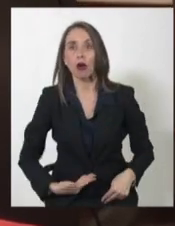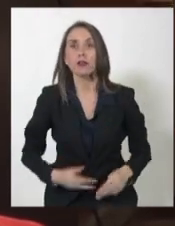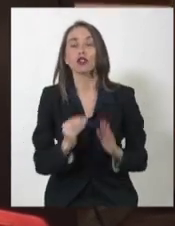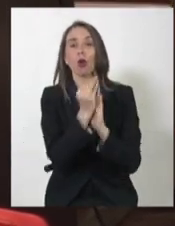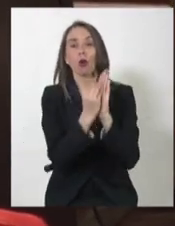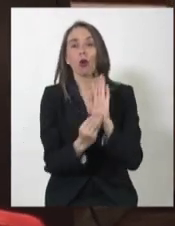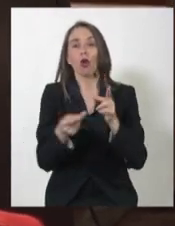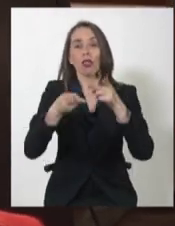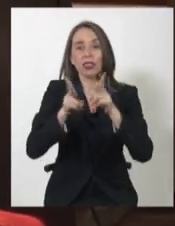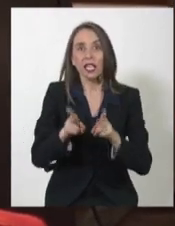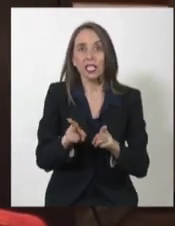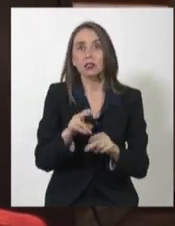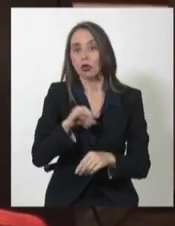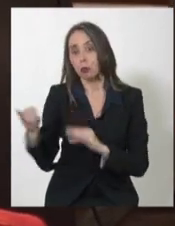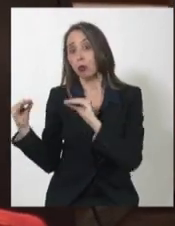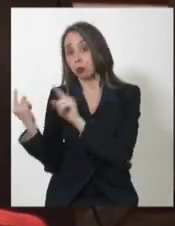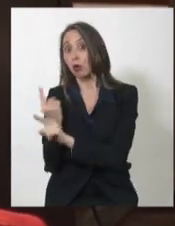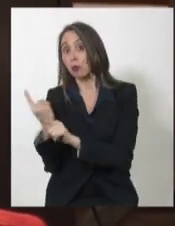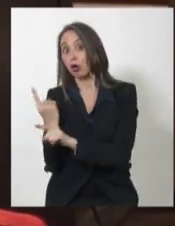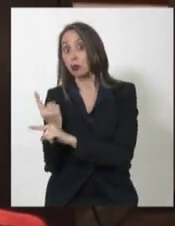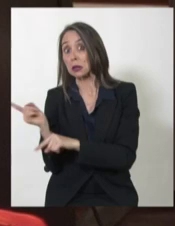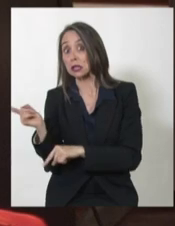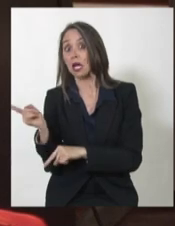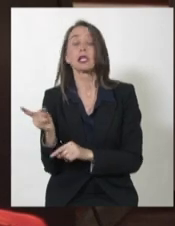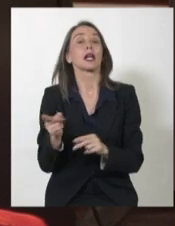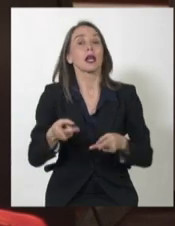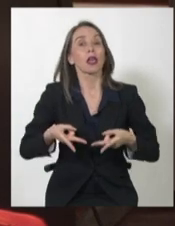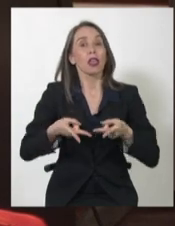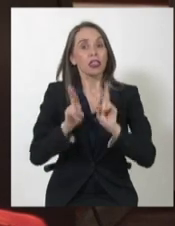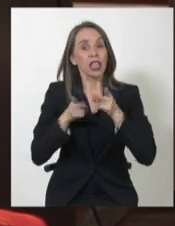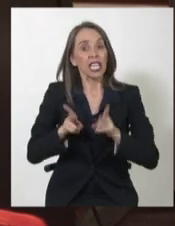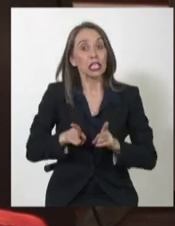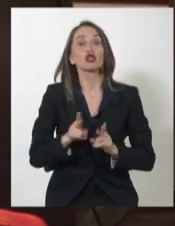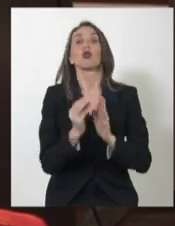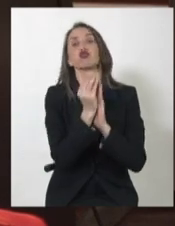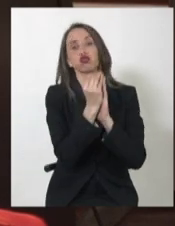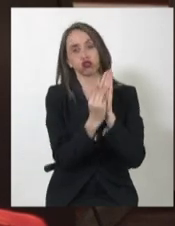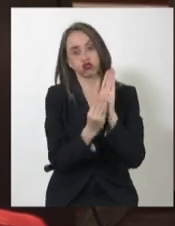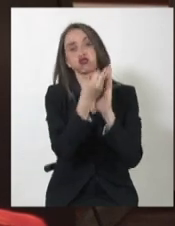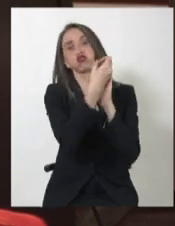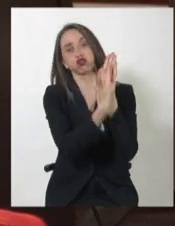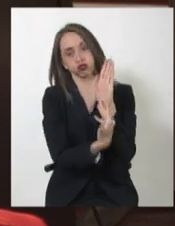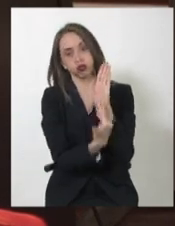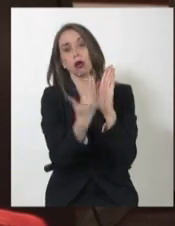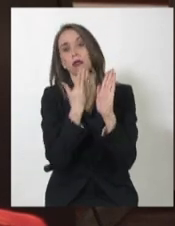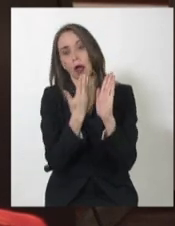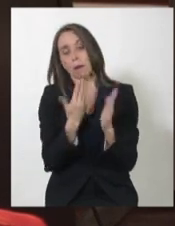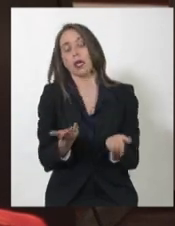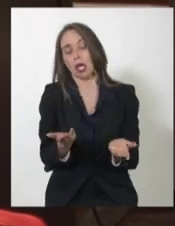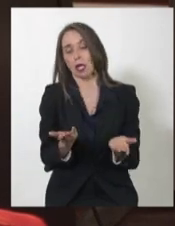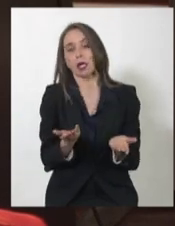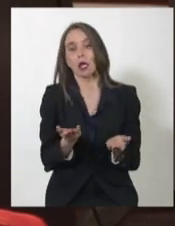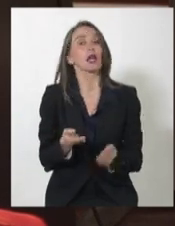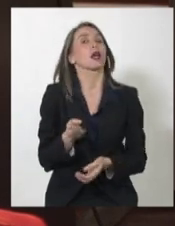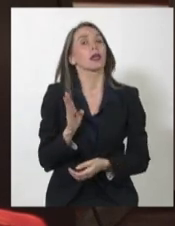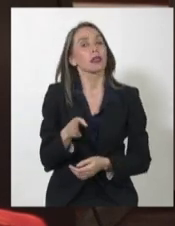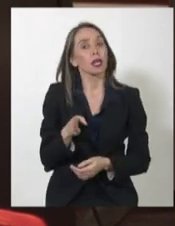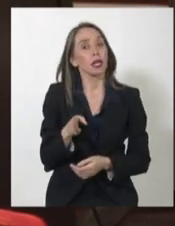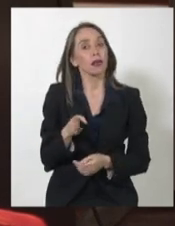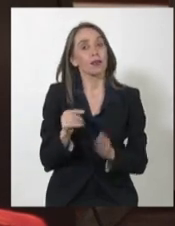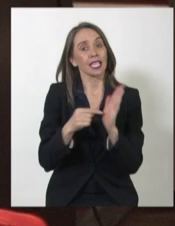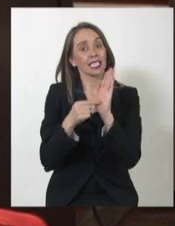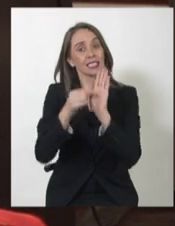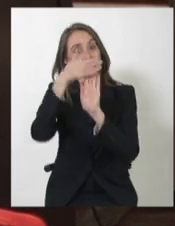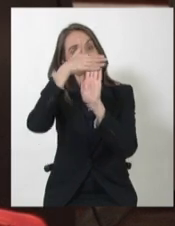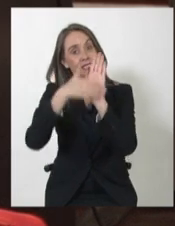a lo mejor podemos hablar de eso después, pero los derechos tendrán que estar. También va a haber que considerar en esta